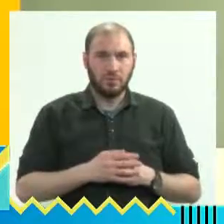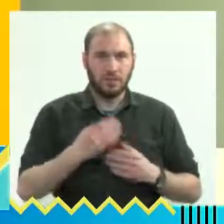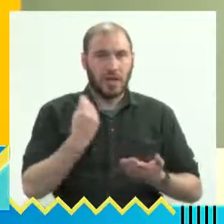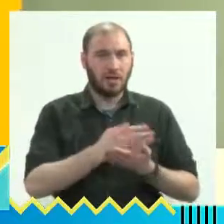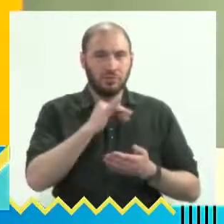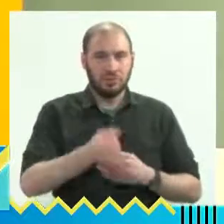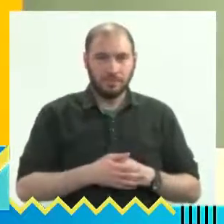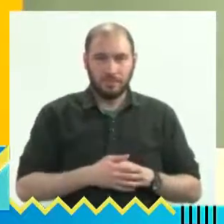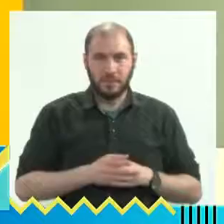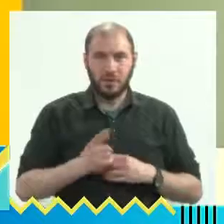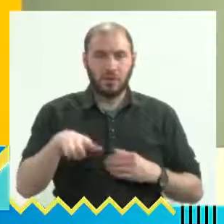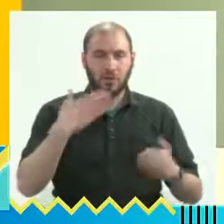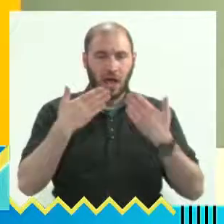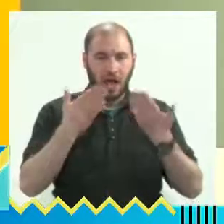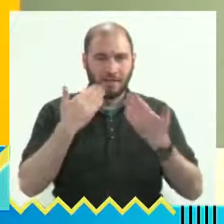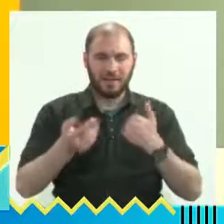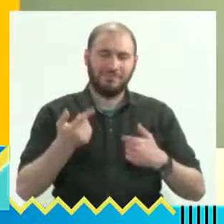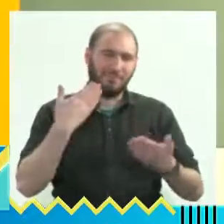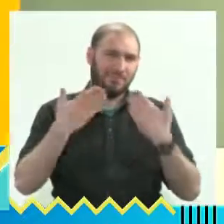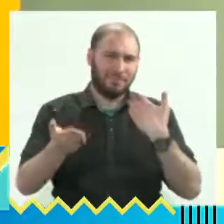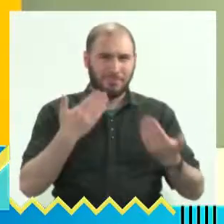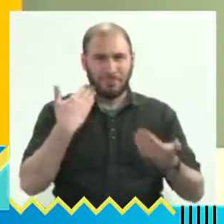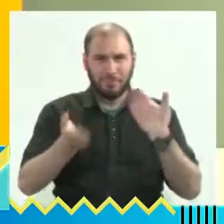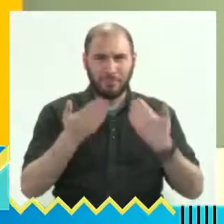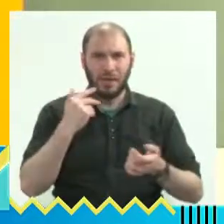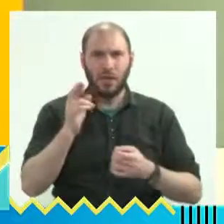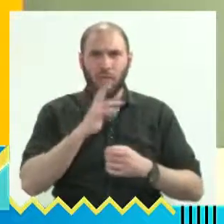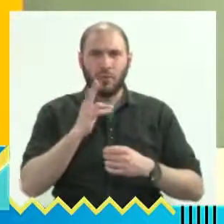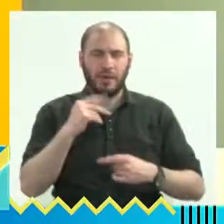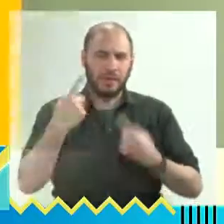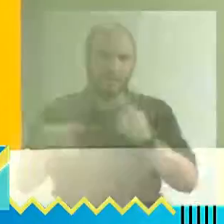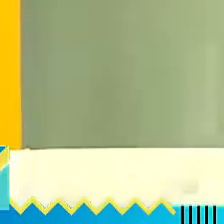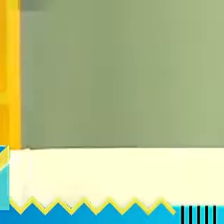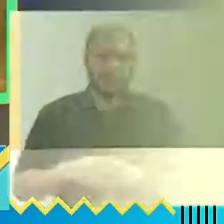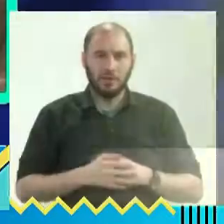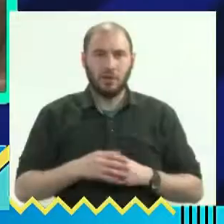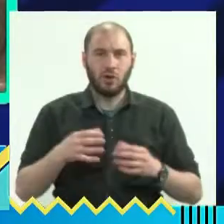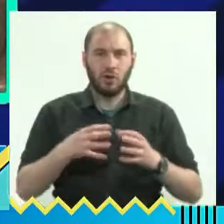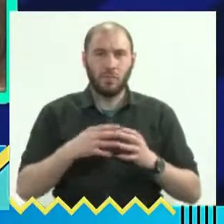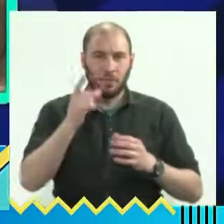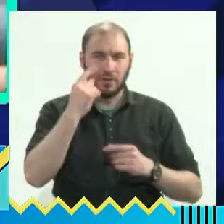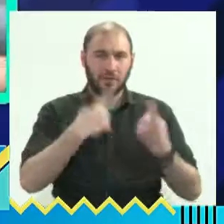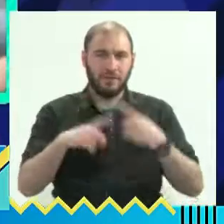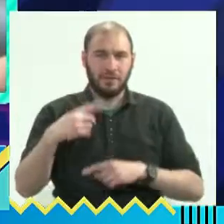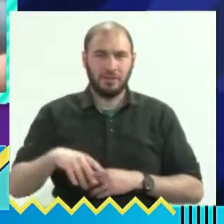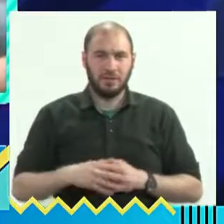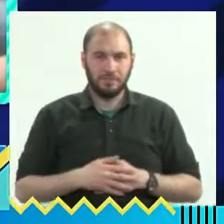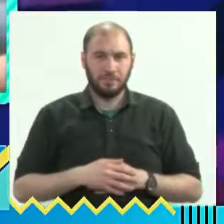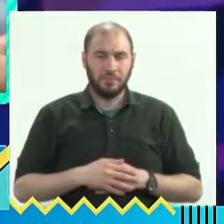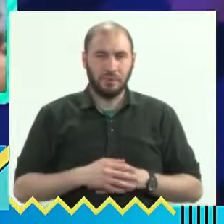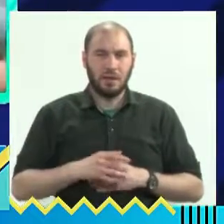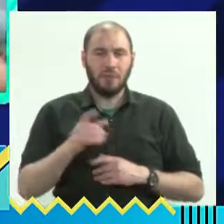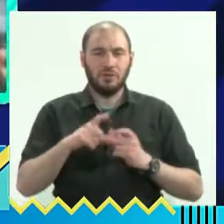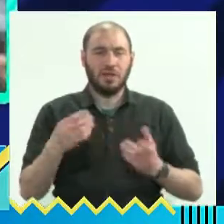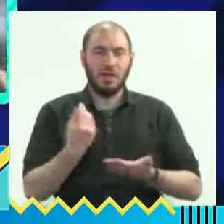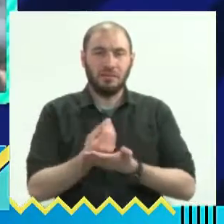cargo. Y estuvimos charlándolo muchísimo con las chicas de la multipartidaria, gente de todos los partidos, las chicas que